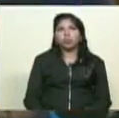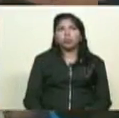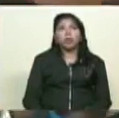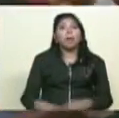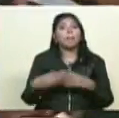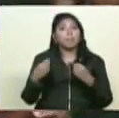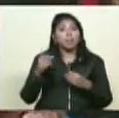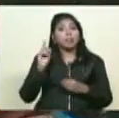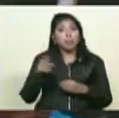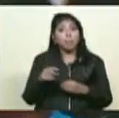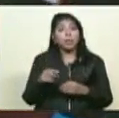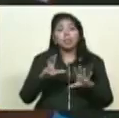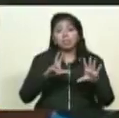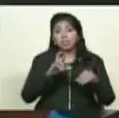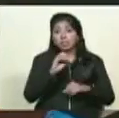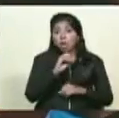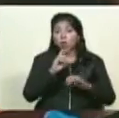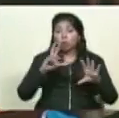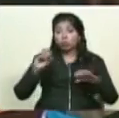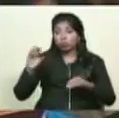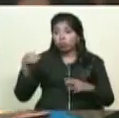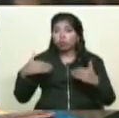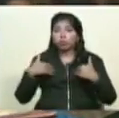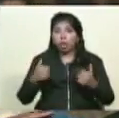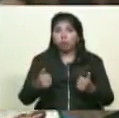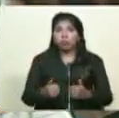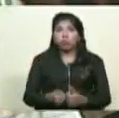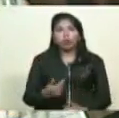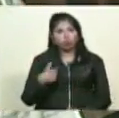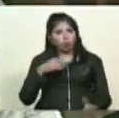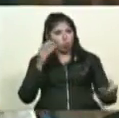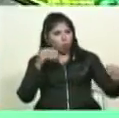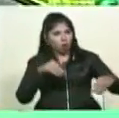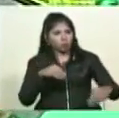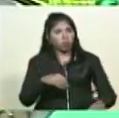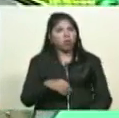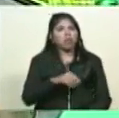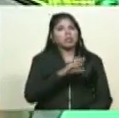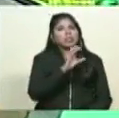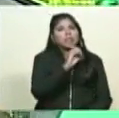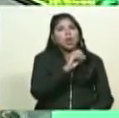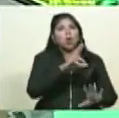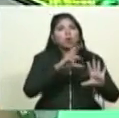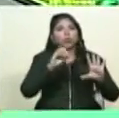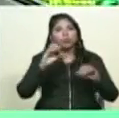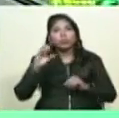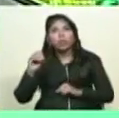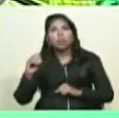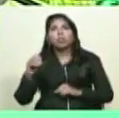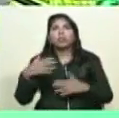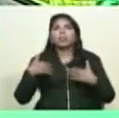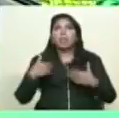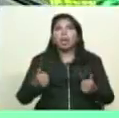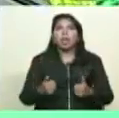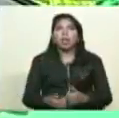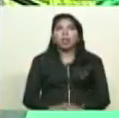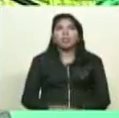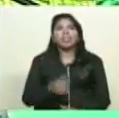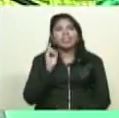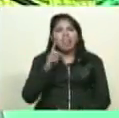Salud, señor presidente. También estoy de acuerdo, el 0800 Salud tiene que ser el